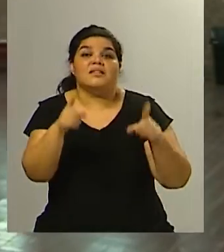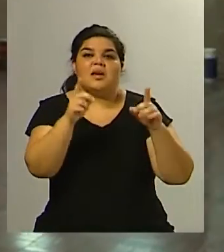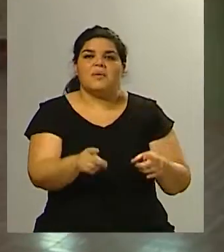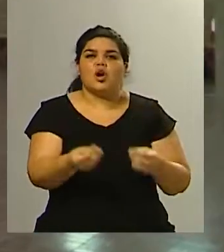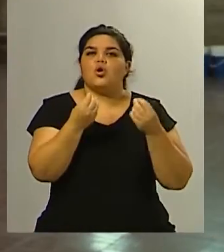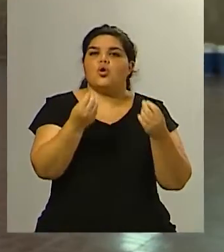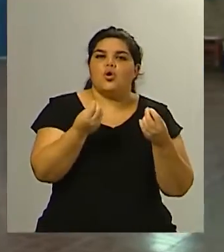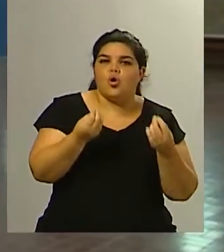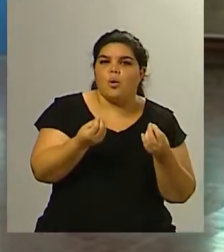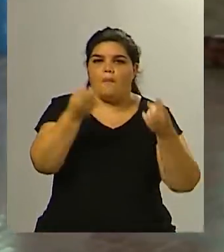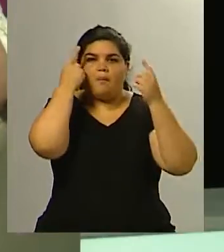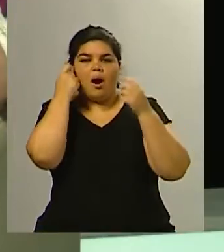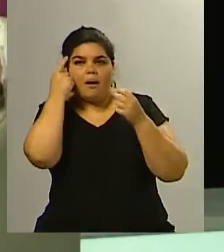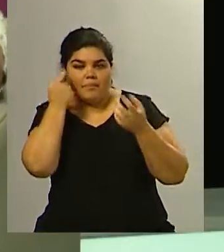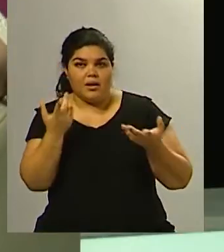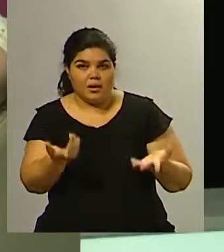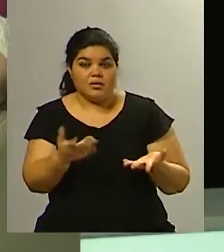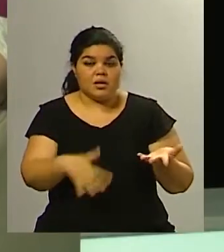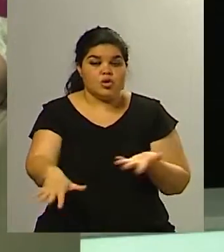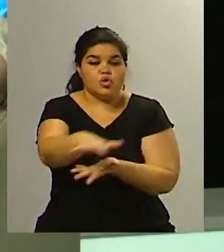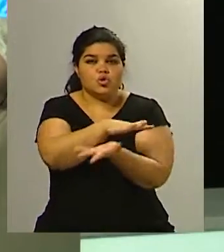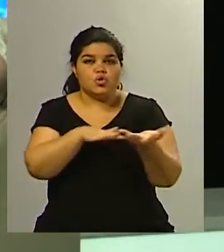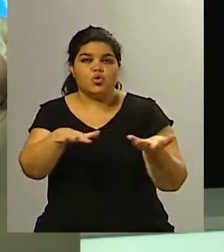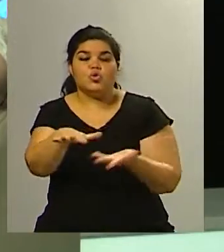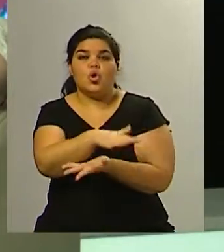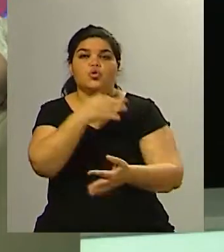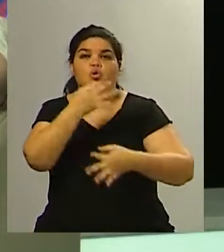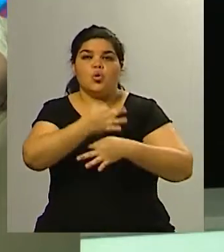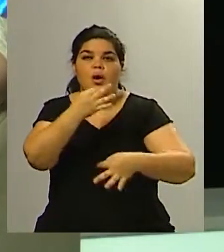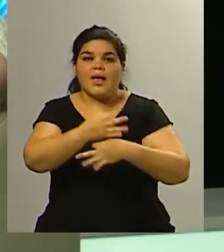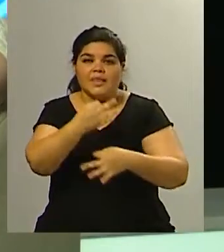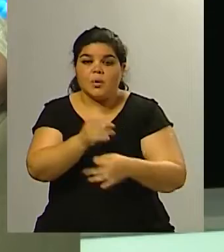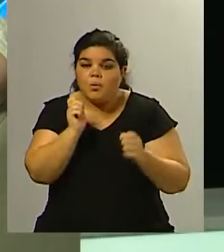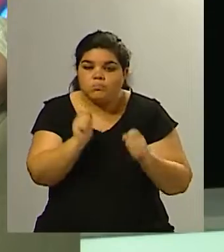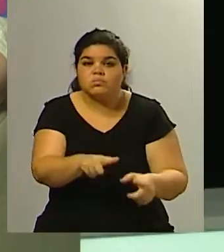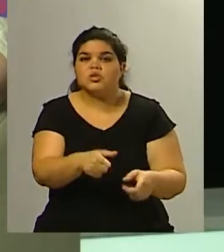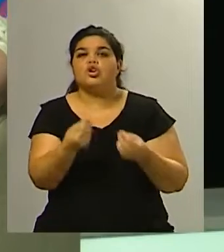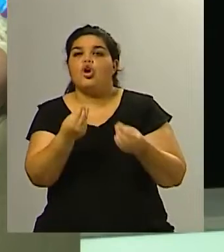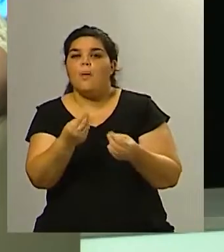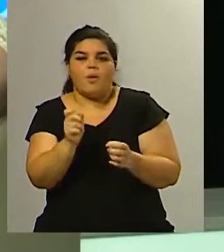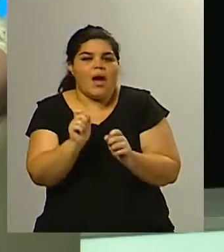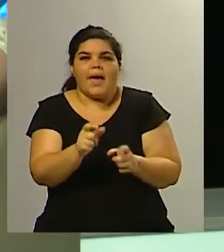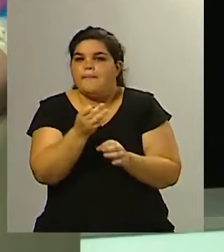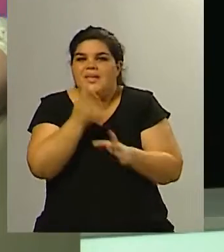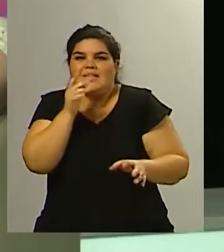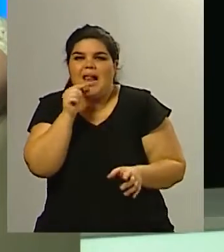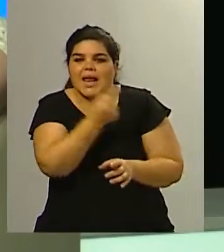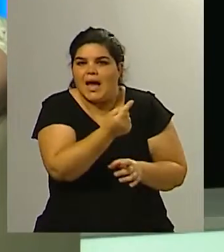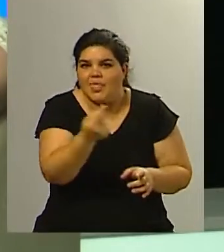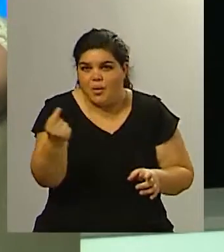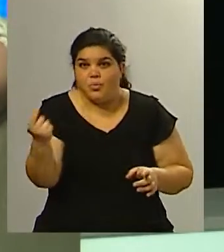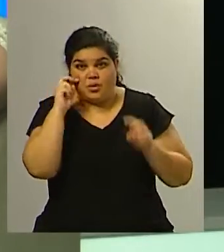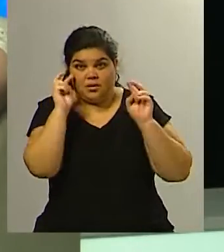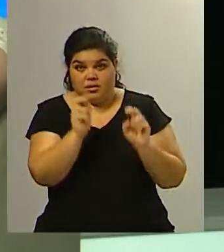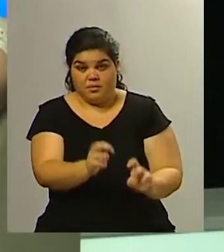factores socioeducativos que impactan en estos estudios de evaluación y demás. Eso respecto de lo macro, de lo que emana